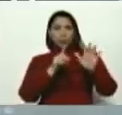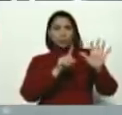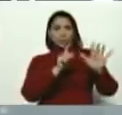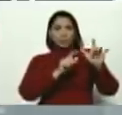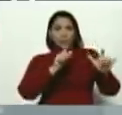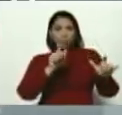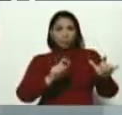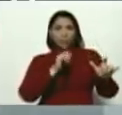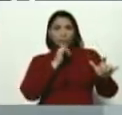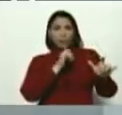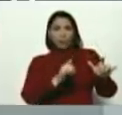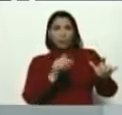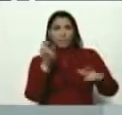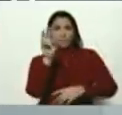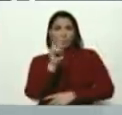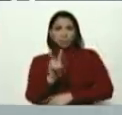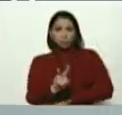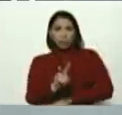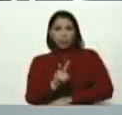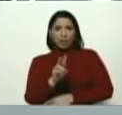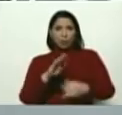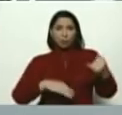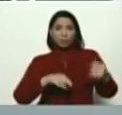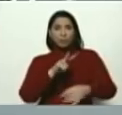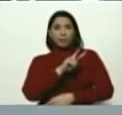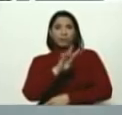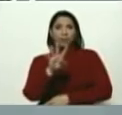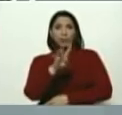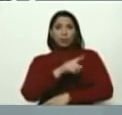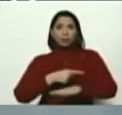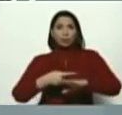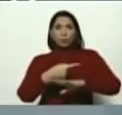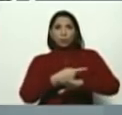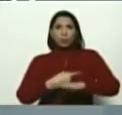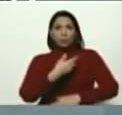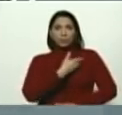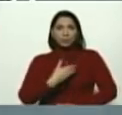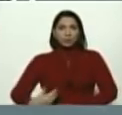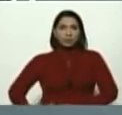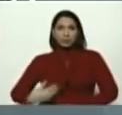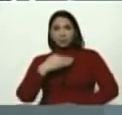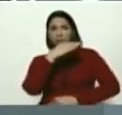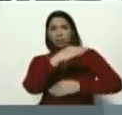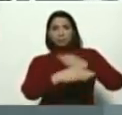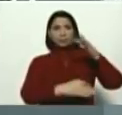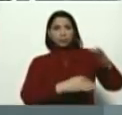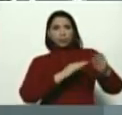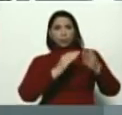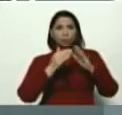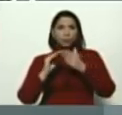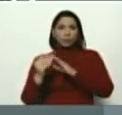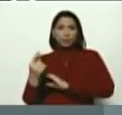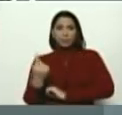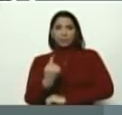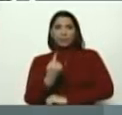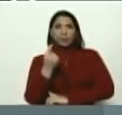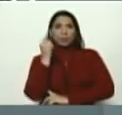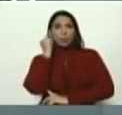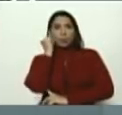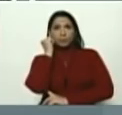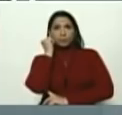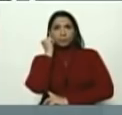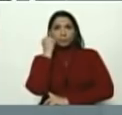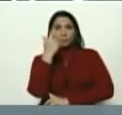que reporta Venezuela en las últimas 24 horas, presidente, de transmisión comunitaria, el primero de ellos es una mujer